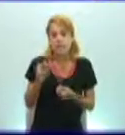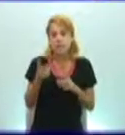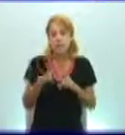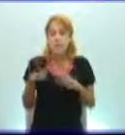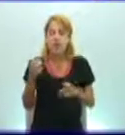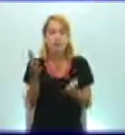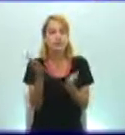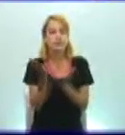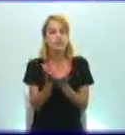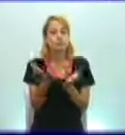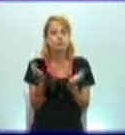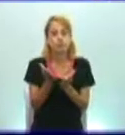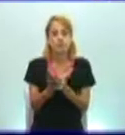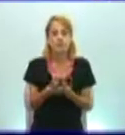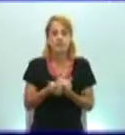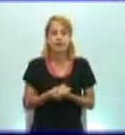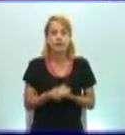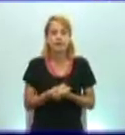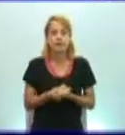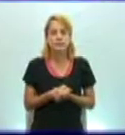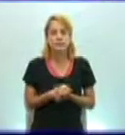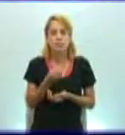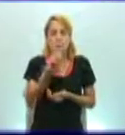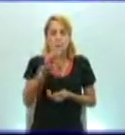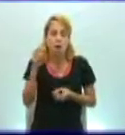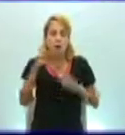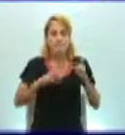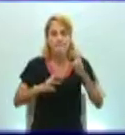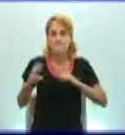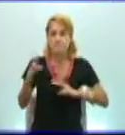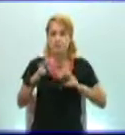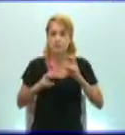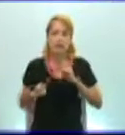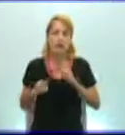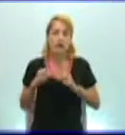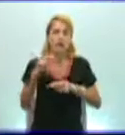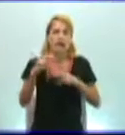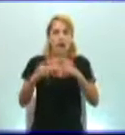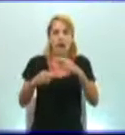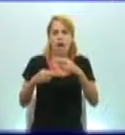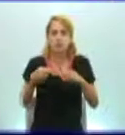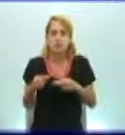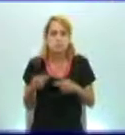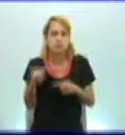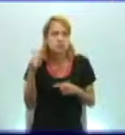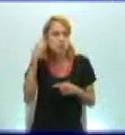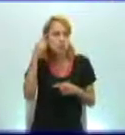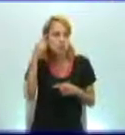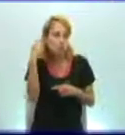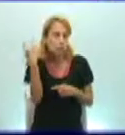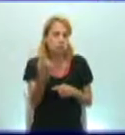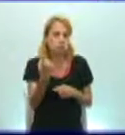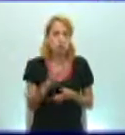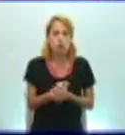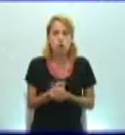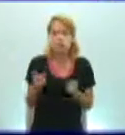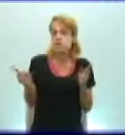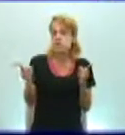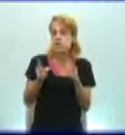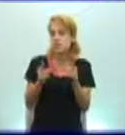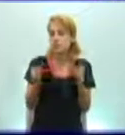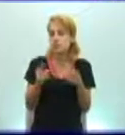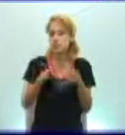los contenidos. Pueden investigar, realizar sus propias conclusiones y hacer resúmenes en